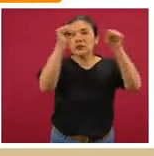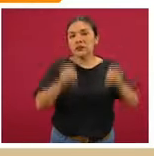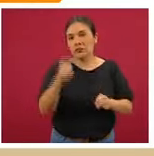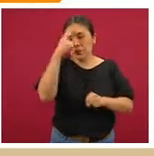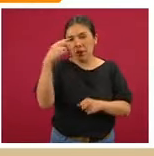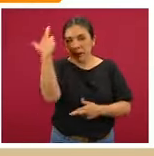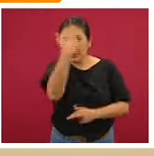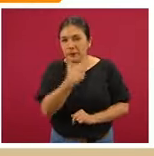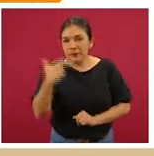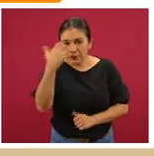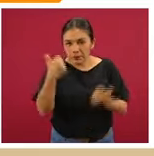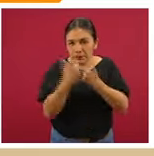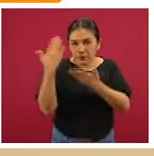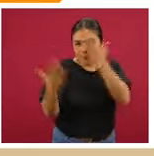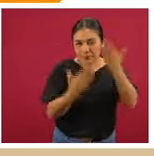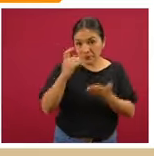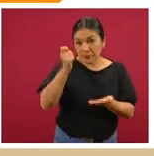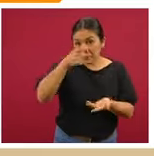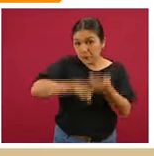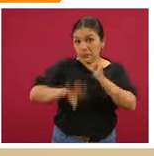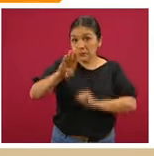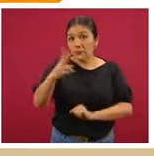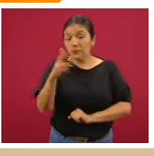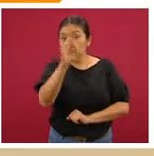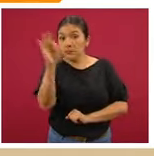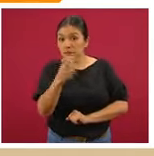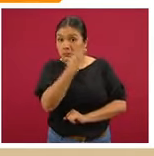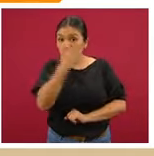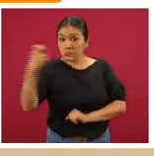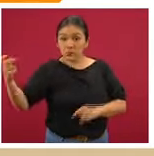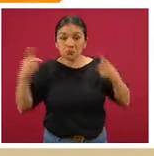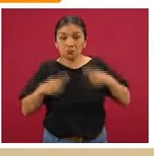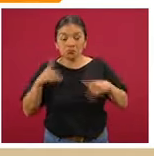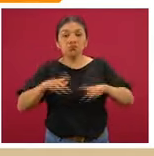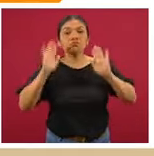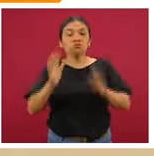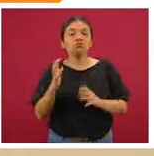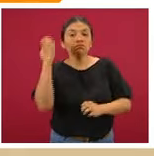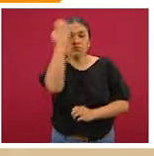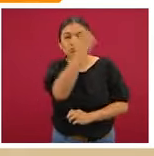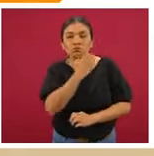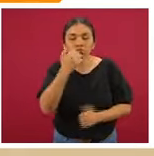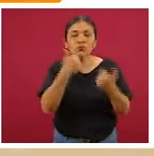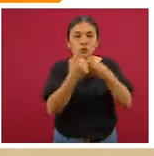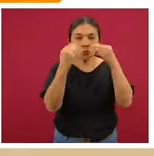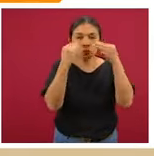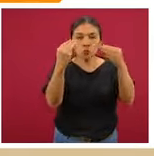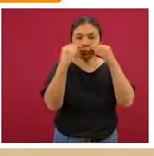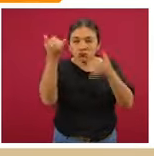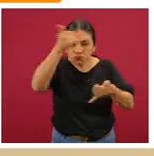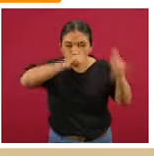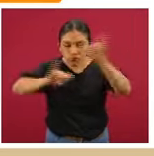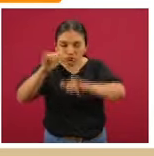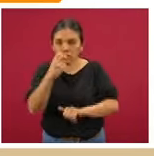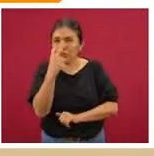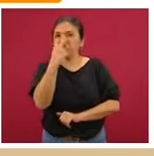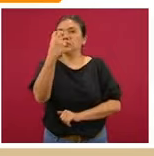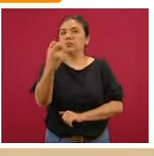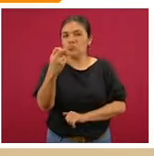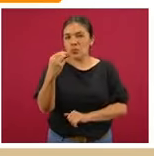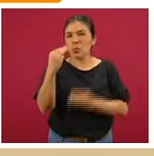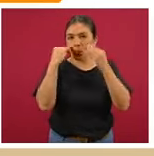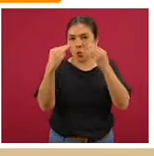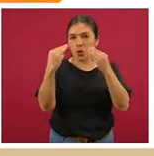protocolo de estudio. El 92% de estas personas han sido además muestreadas, es decir, se le ha tomado un